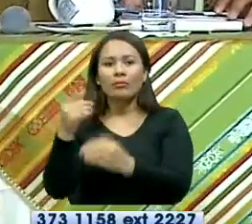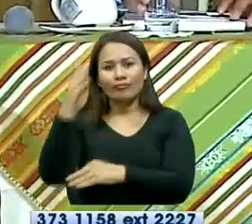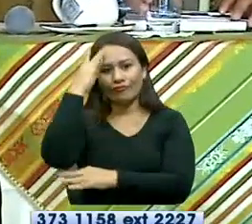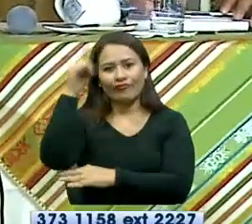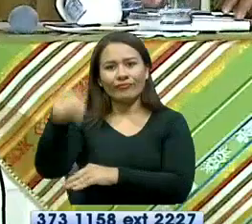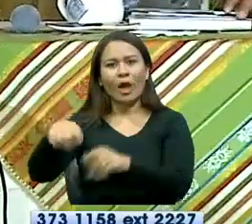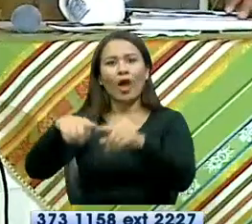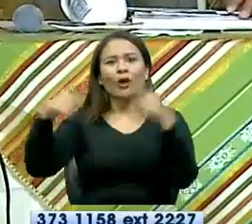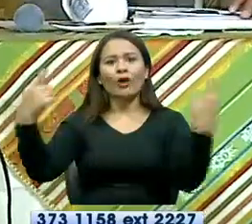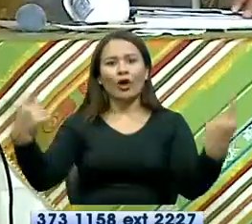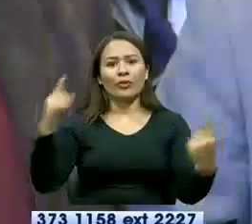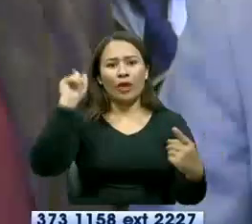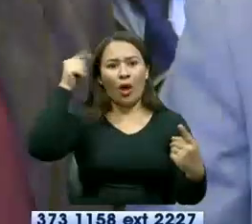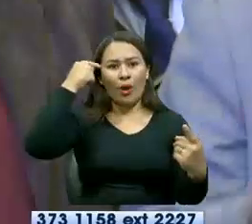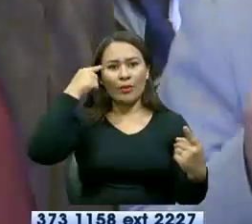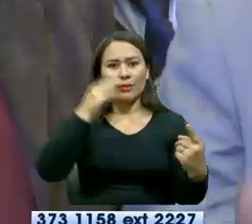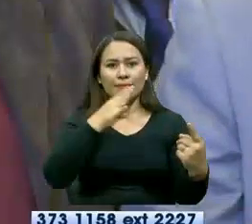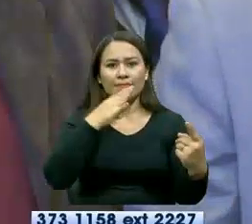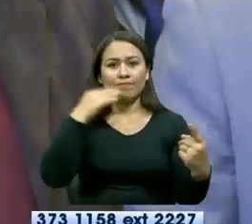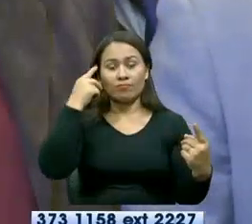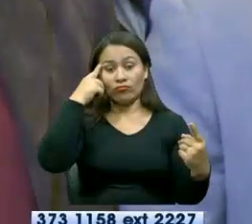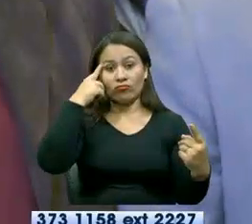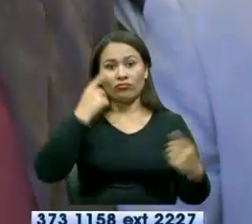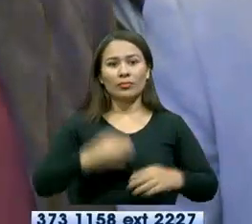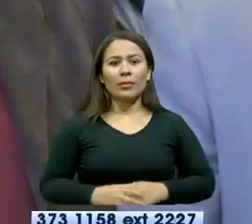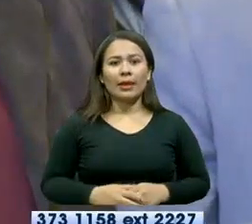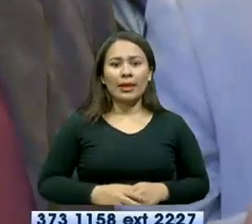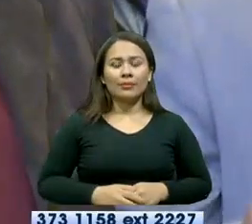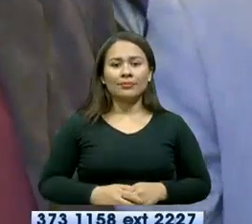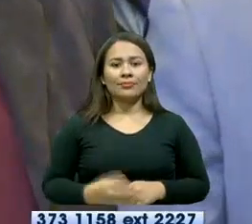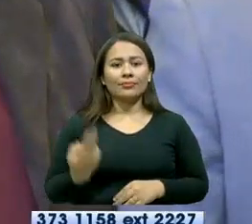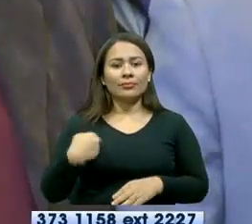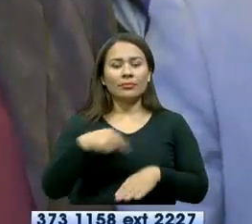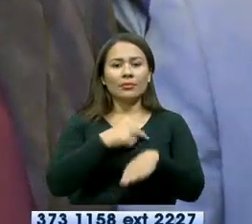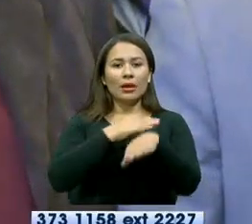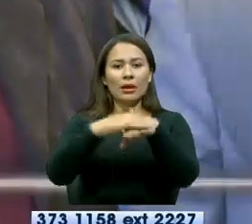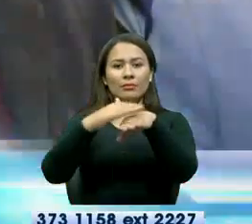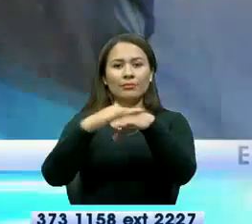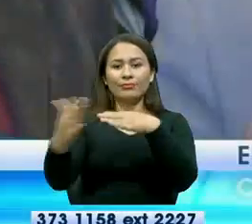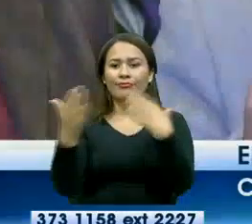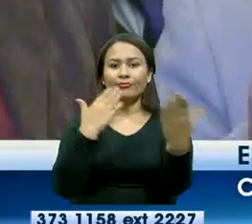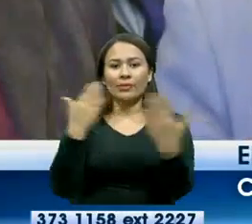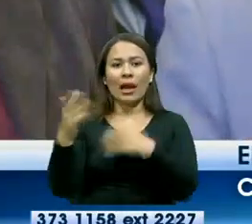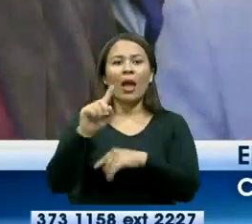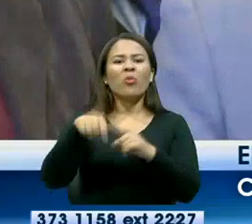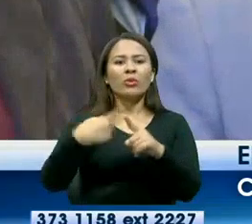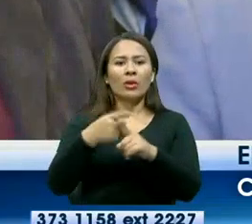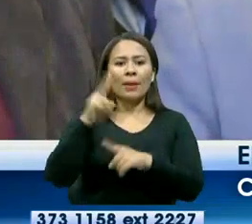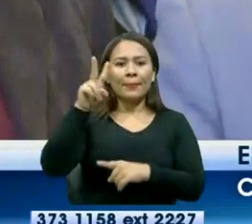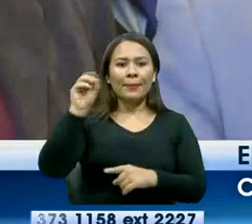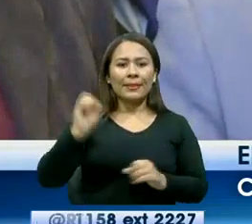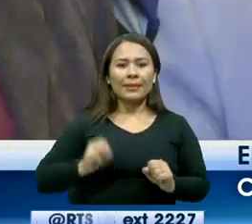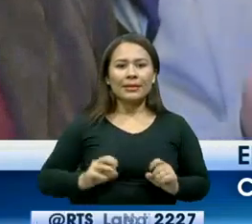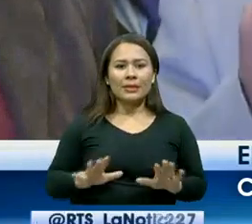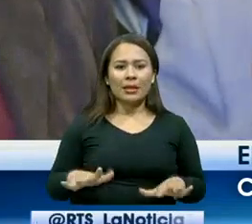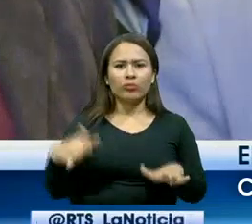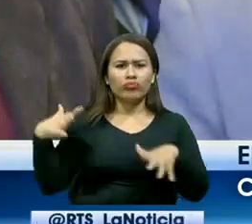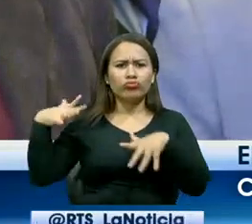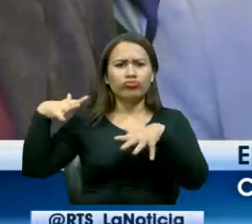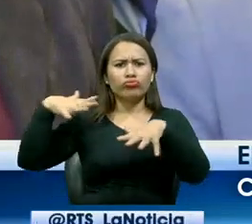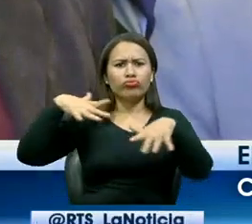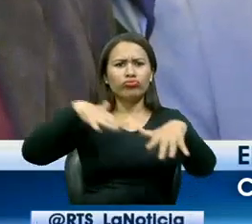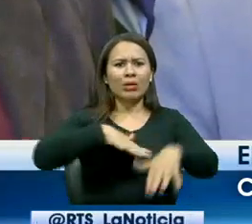opositora al régimen de Rafael Correa. Y ratificamos el llamado al 20 de septiembre una movilización